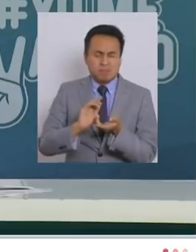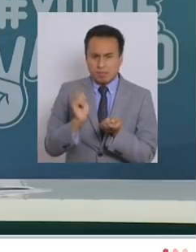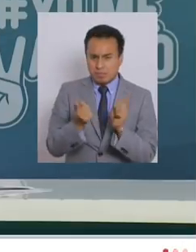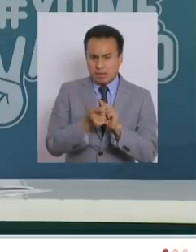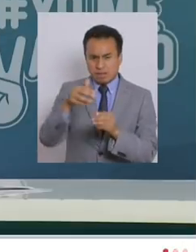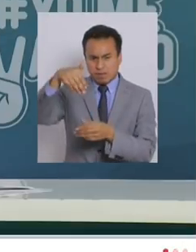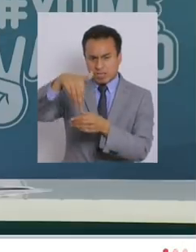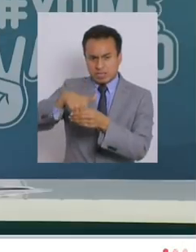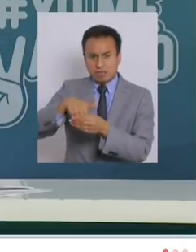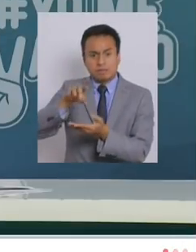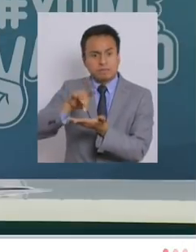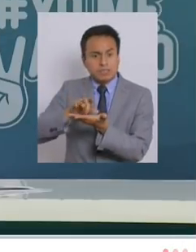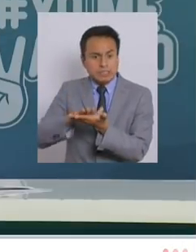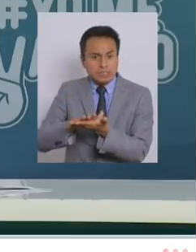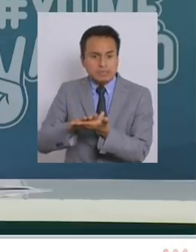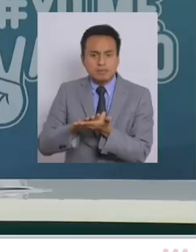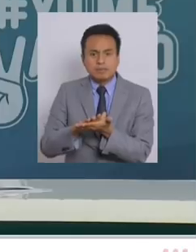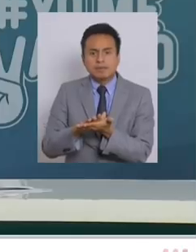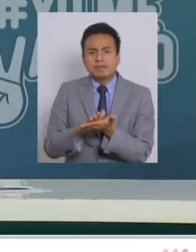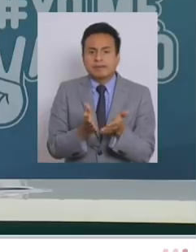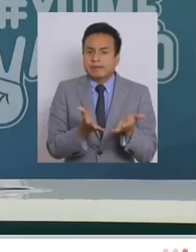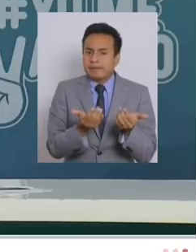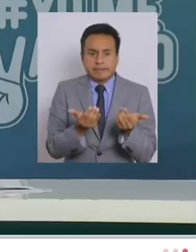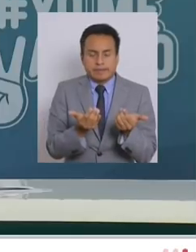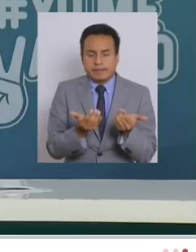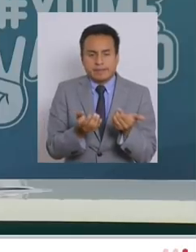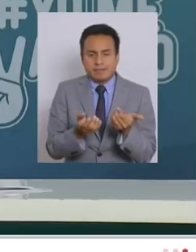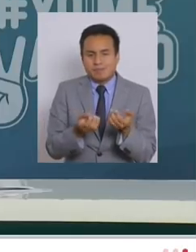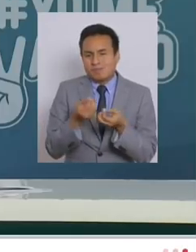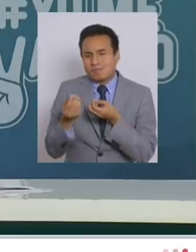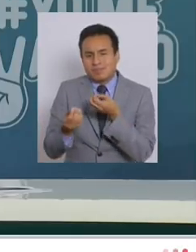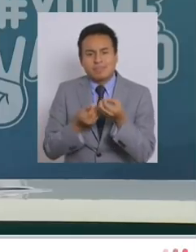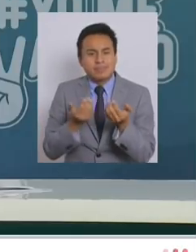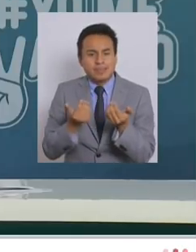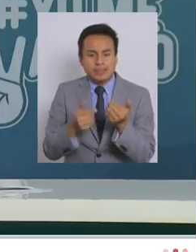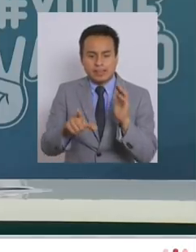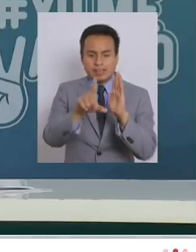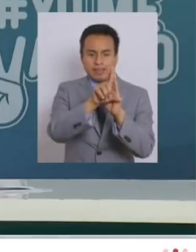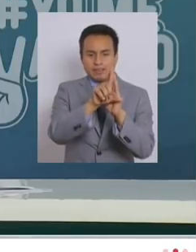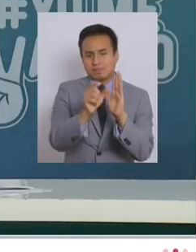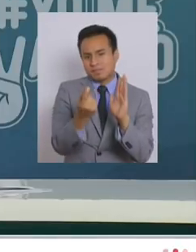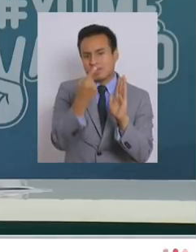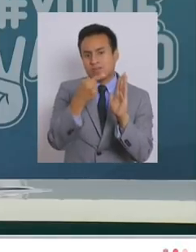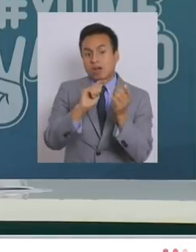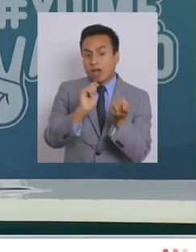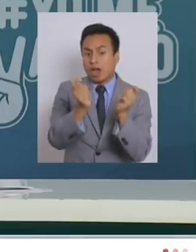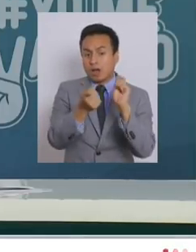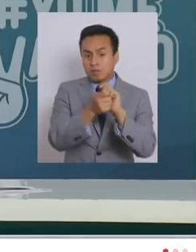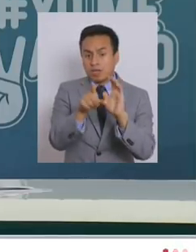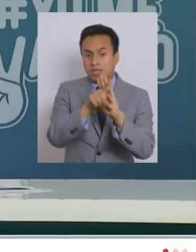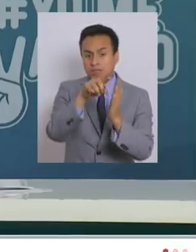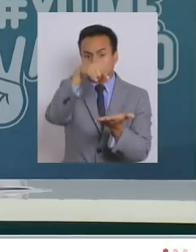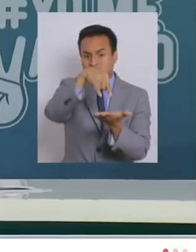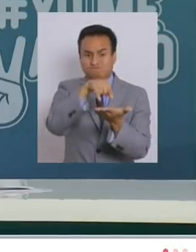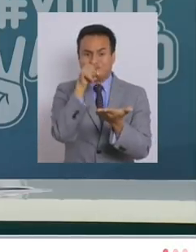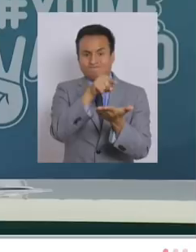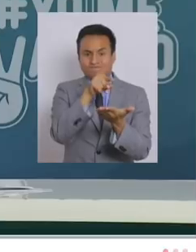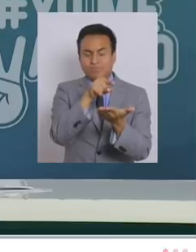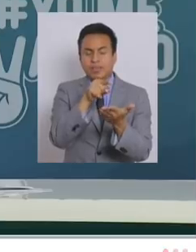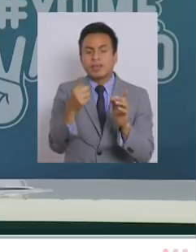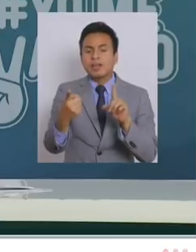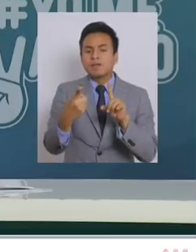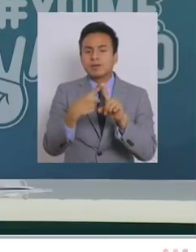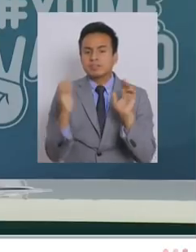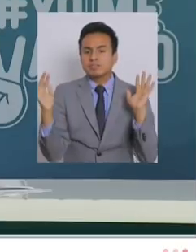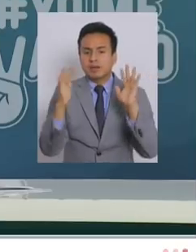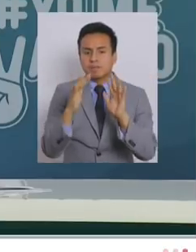las elecciones requiere obviamente una ley un cambio legislativo en el cual tienen que participar